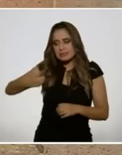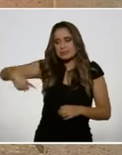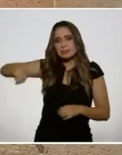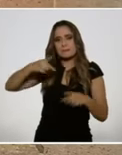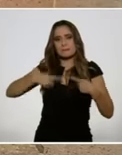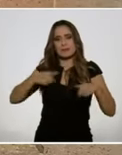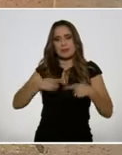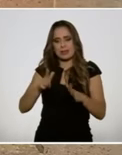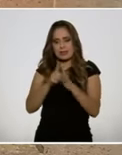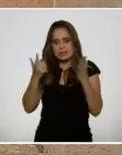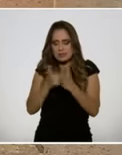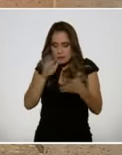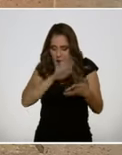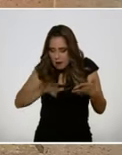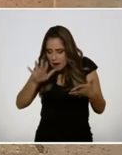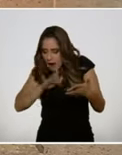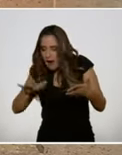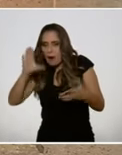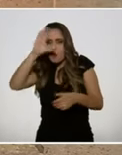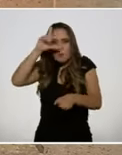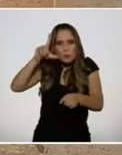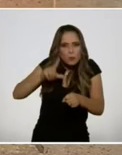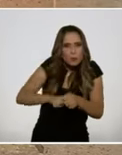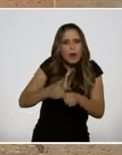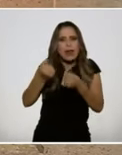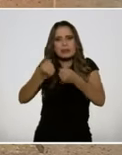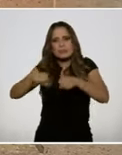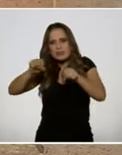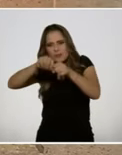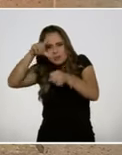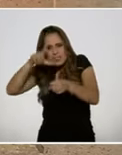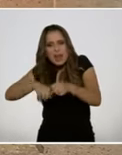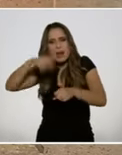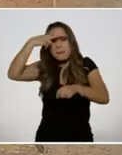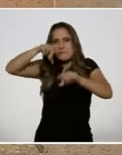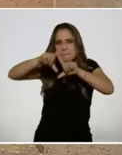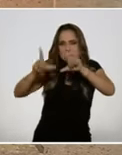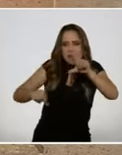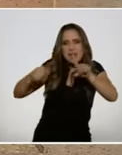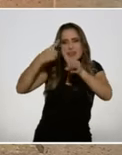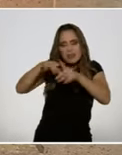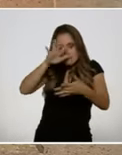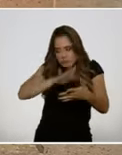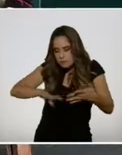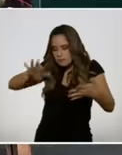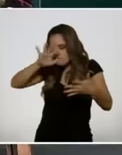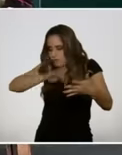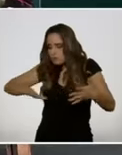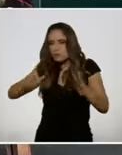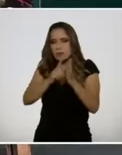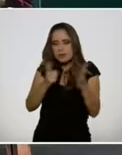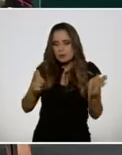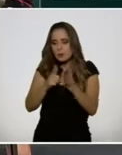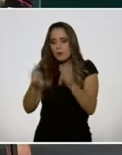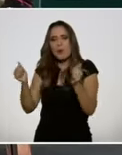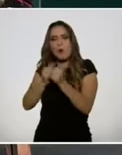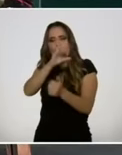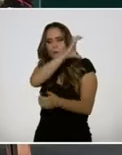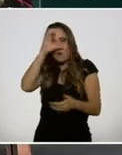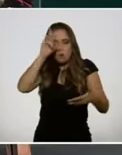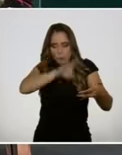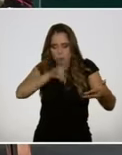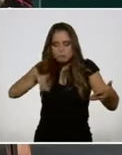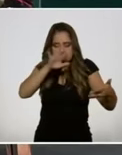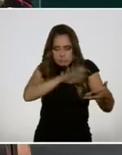riqueza natural, económica, cultural y social de nuestro querido México. Mediante sus lecturas y sus imágenes nos acercamos